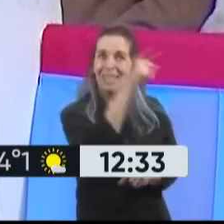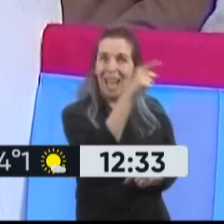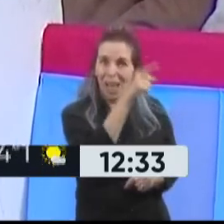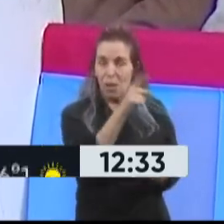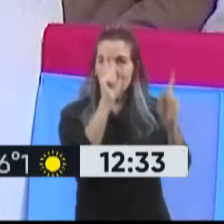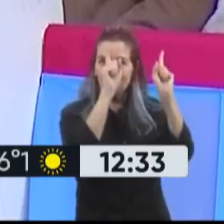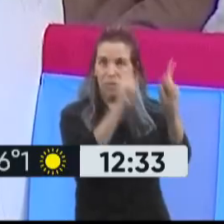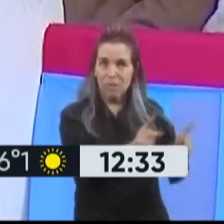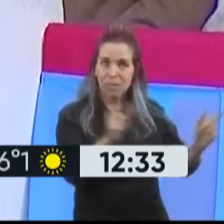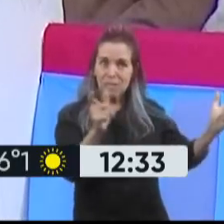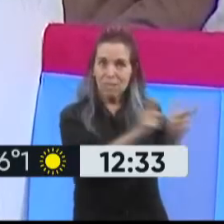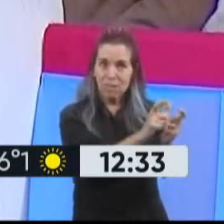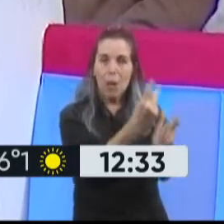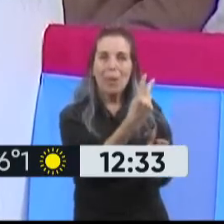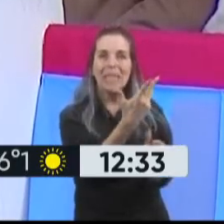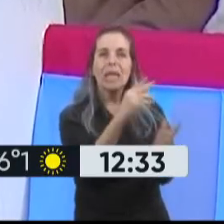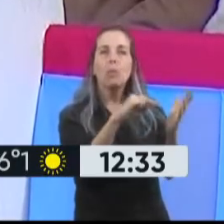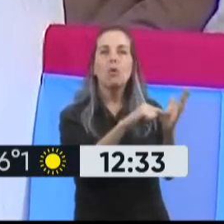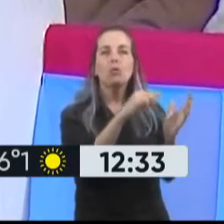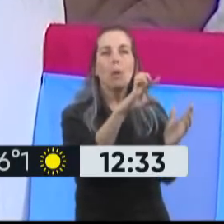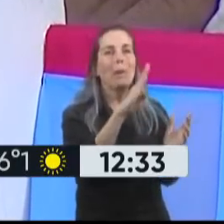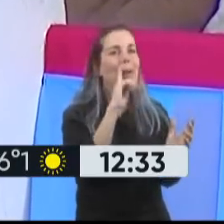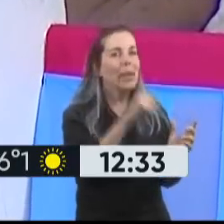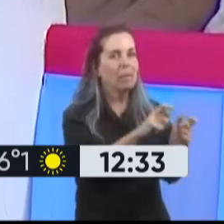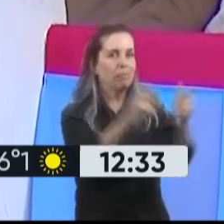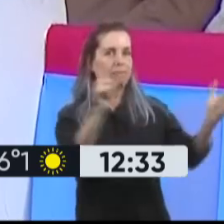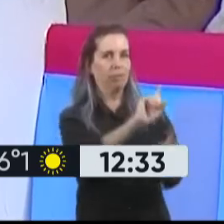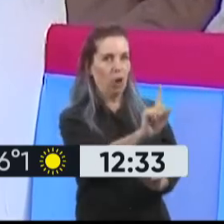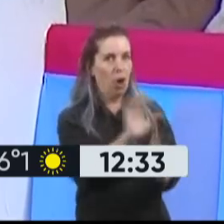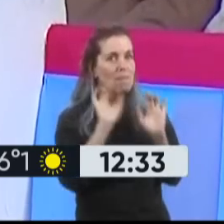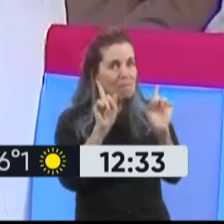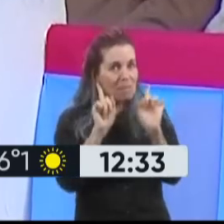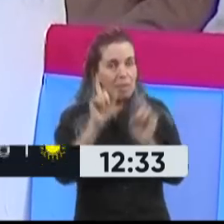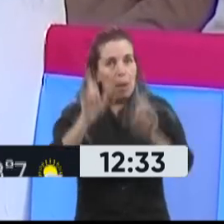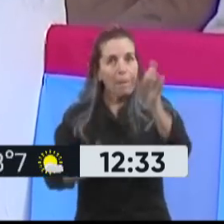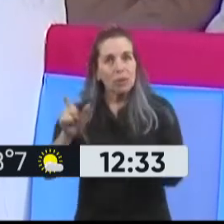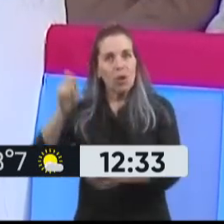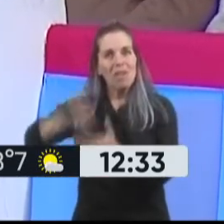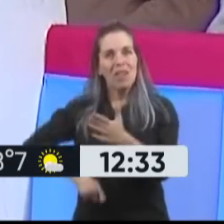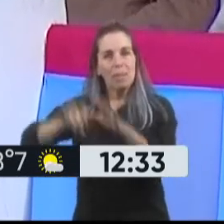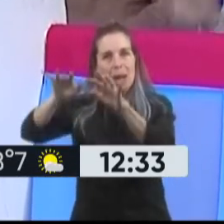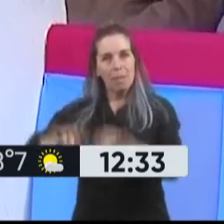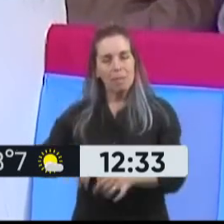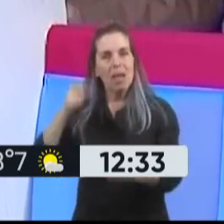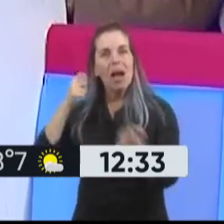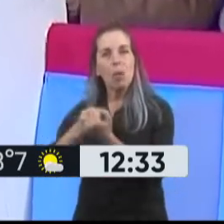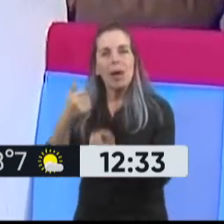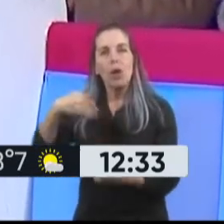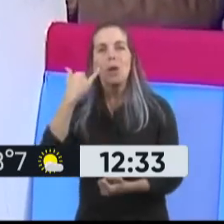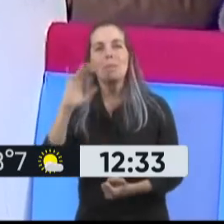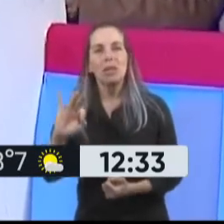que 25 puntos del PBI, como nos hemos comprometido los firmantes del Pacto de Mayo.